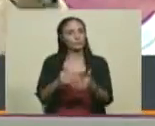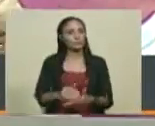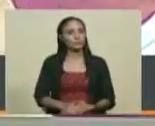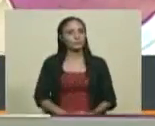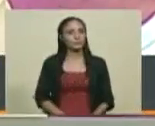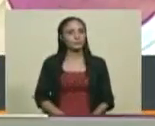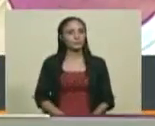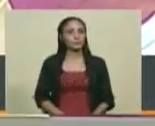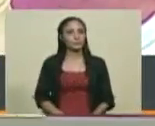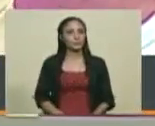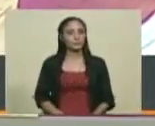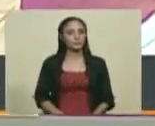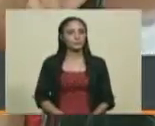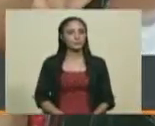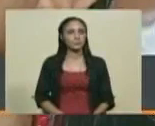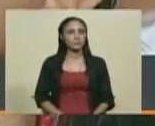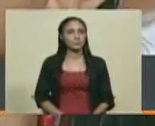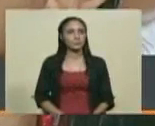sociales,